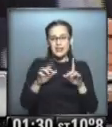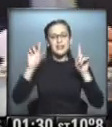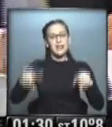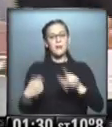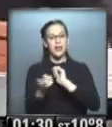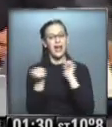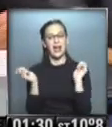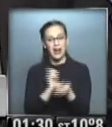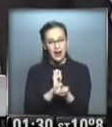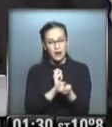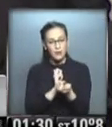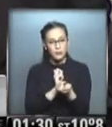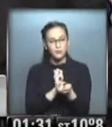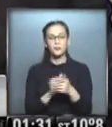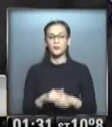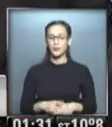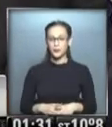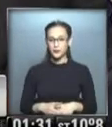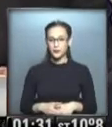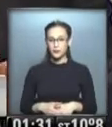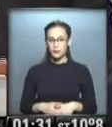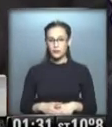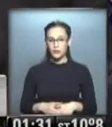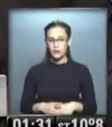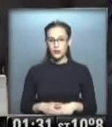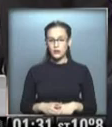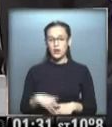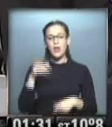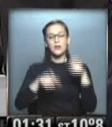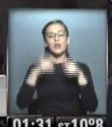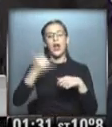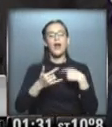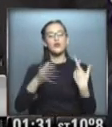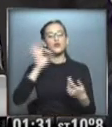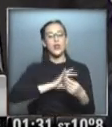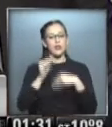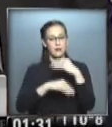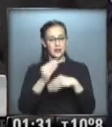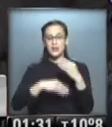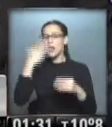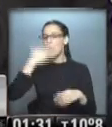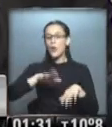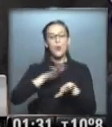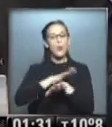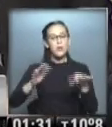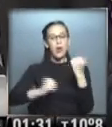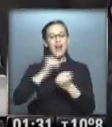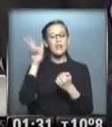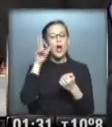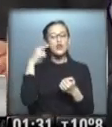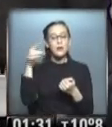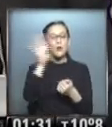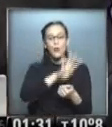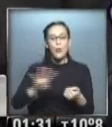modificado los rangos para quienes perciben el salario familiar, y el último rango, que era hasta